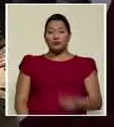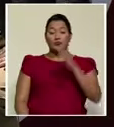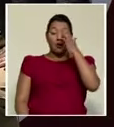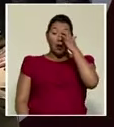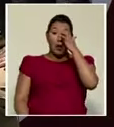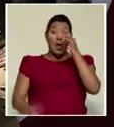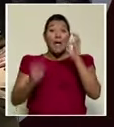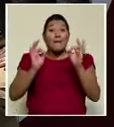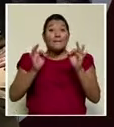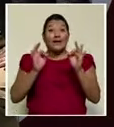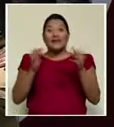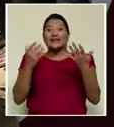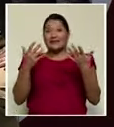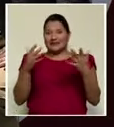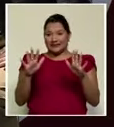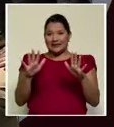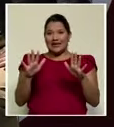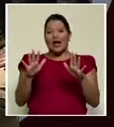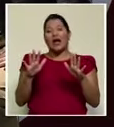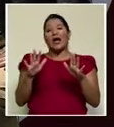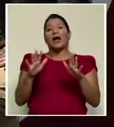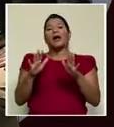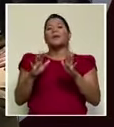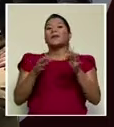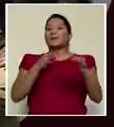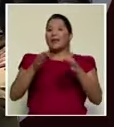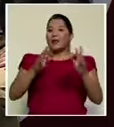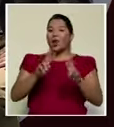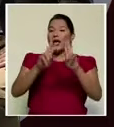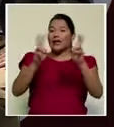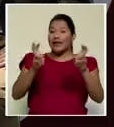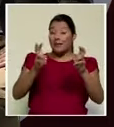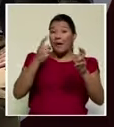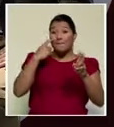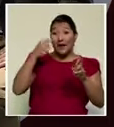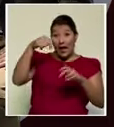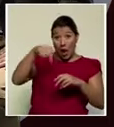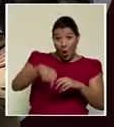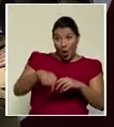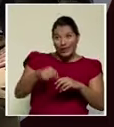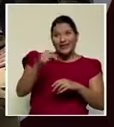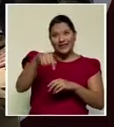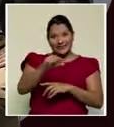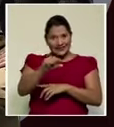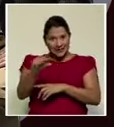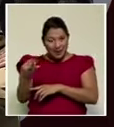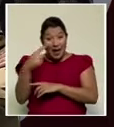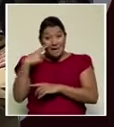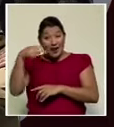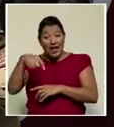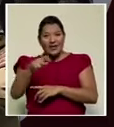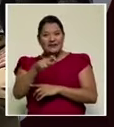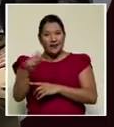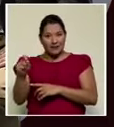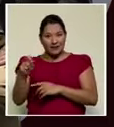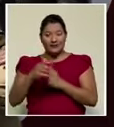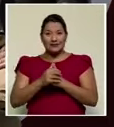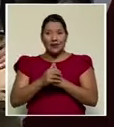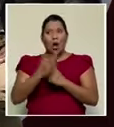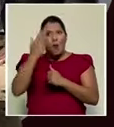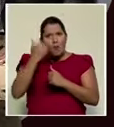Bien, ya está planteado el tema del día, de la semana, del mes, por la repercusión que